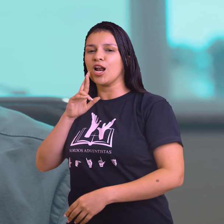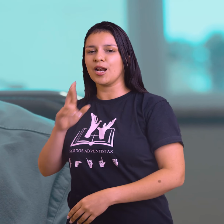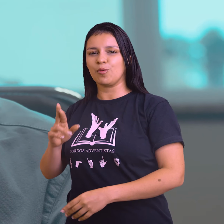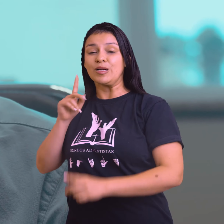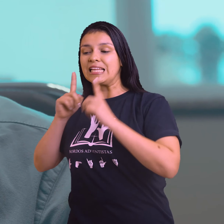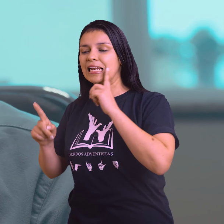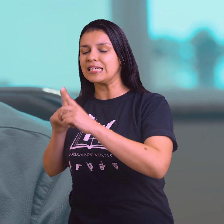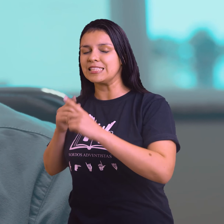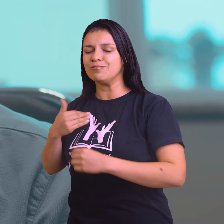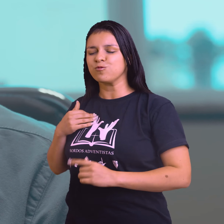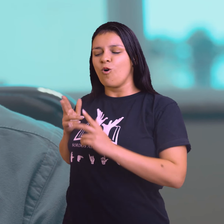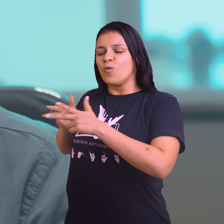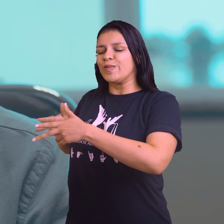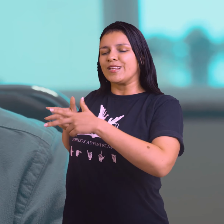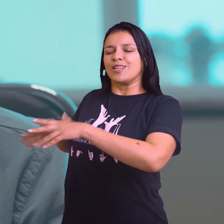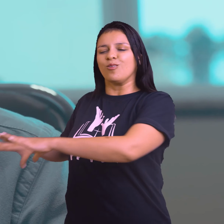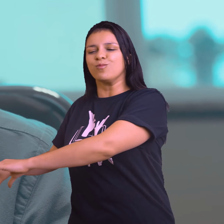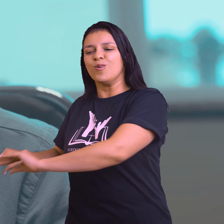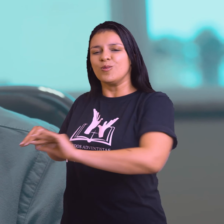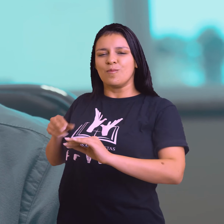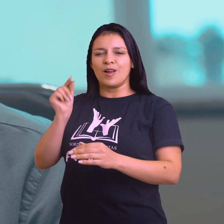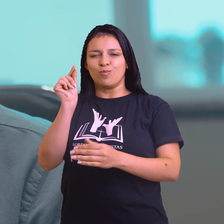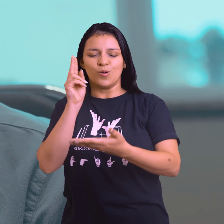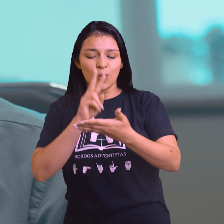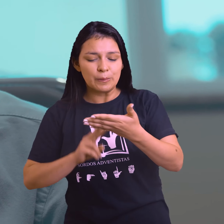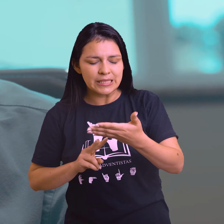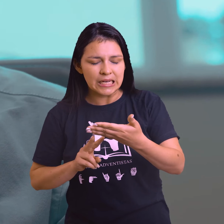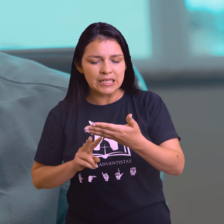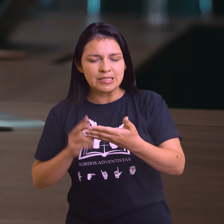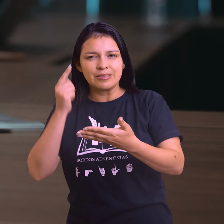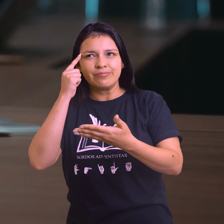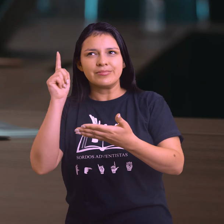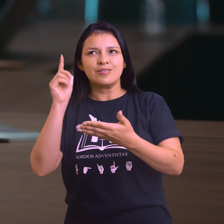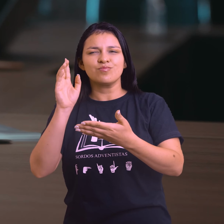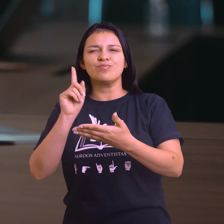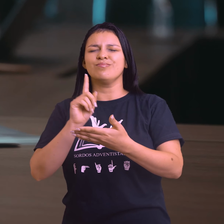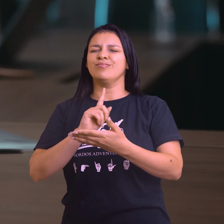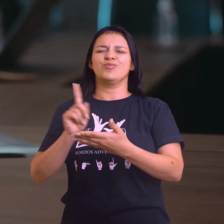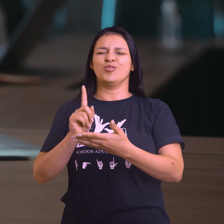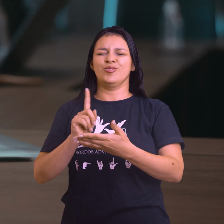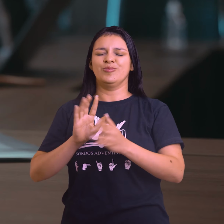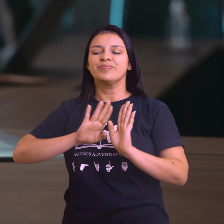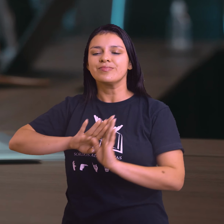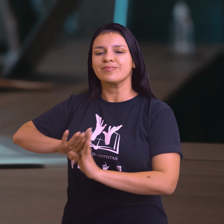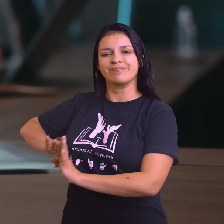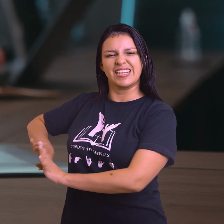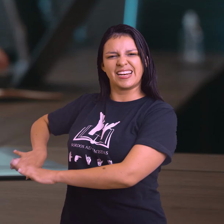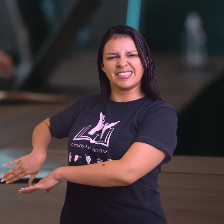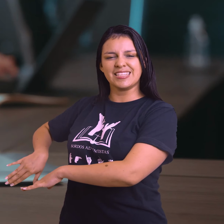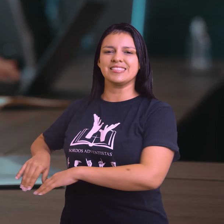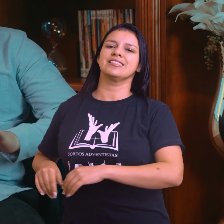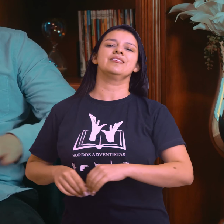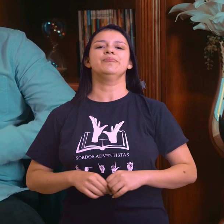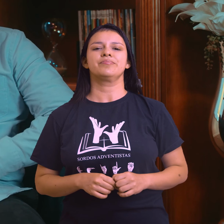Estuve tentado de realmente darle una mirada. De pensar, no, solo es una mirada, ¿no? Después de